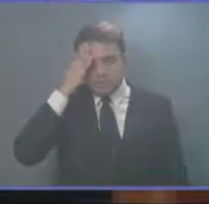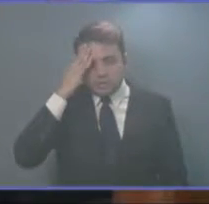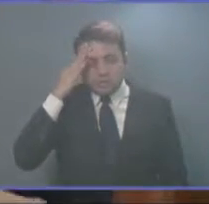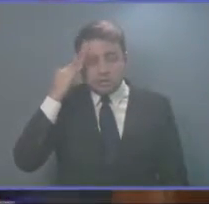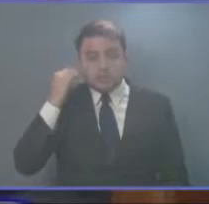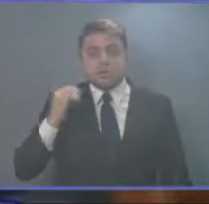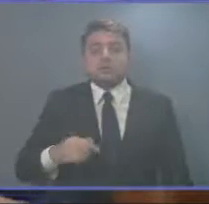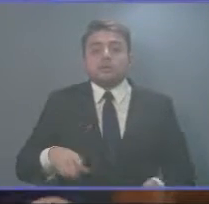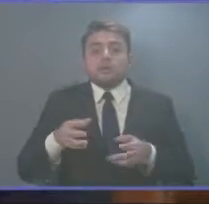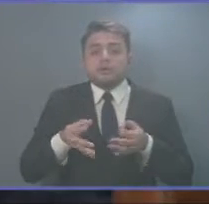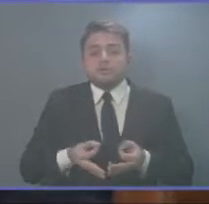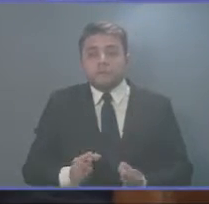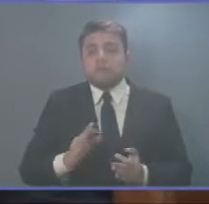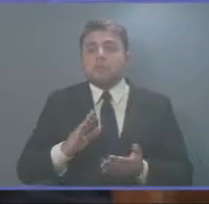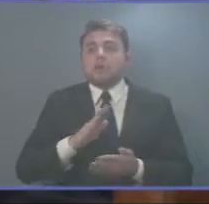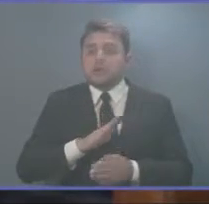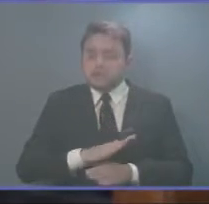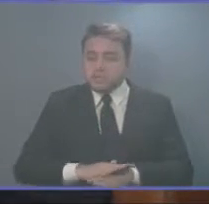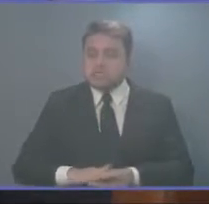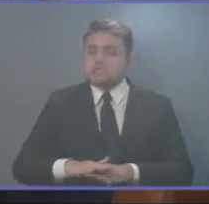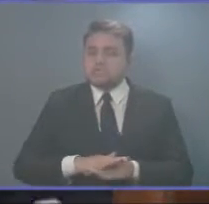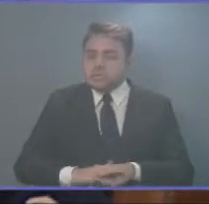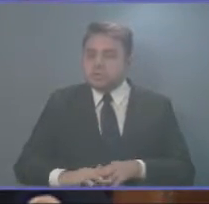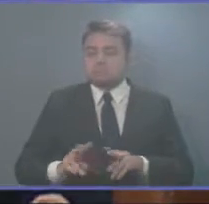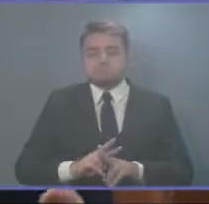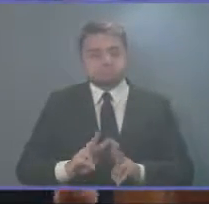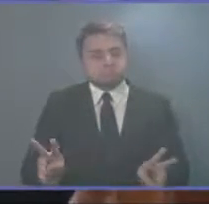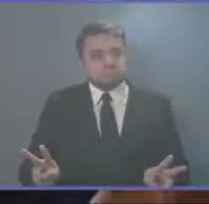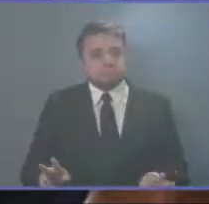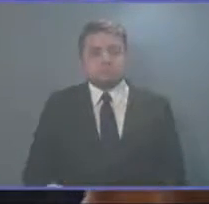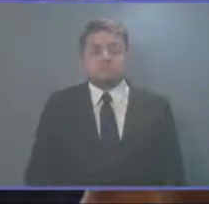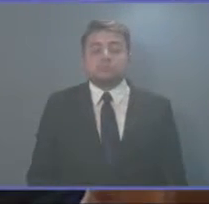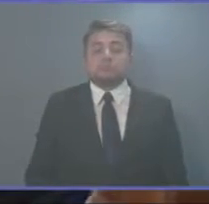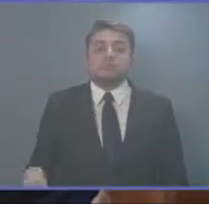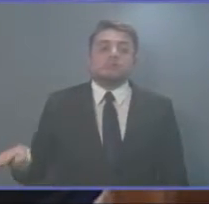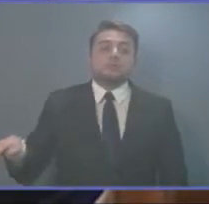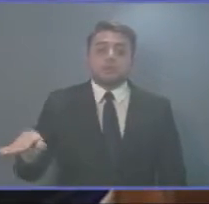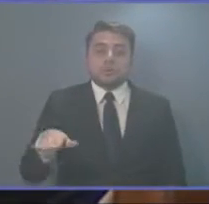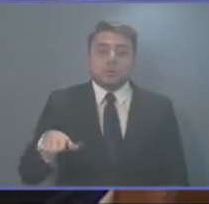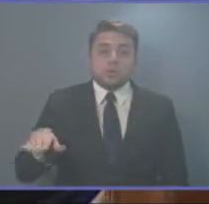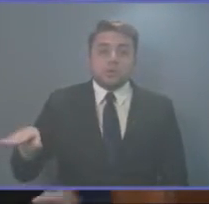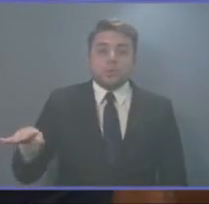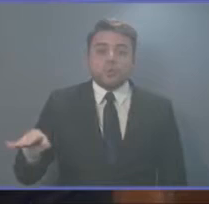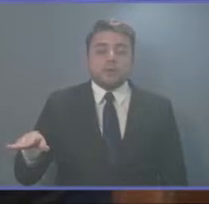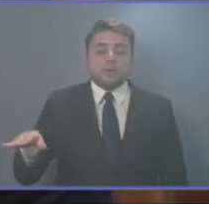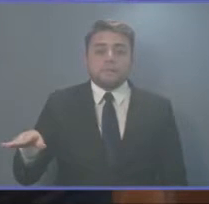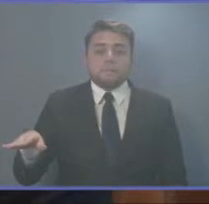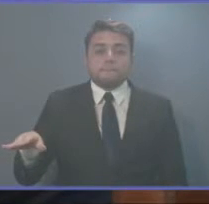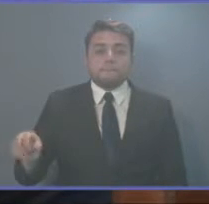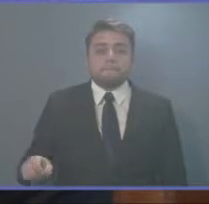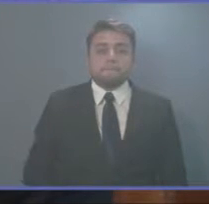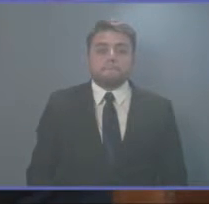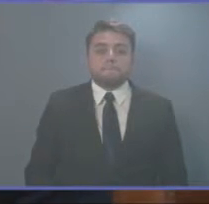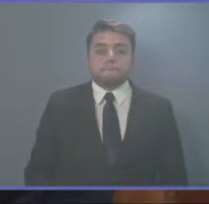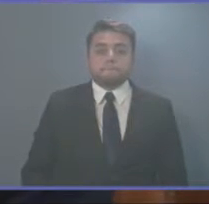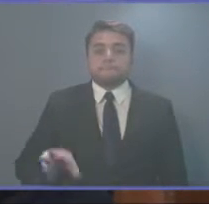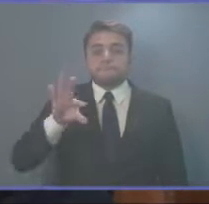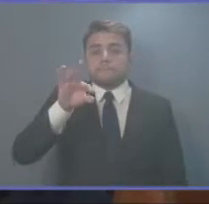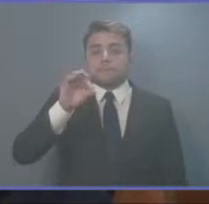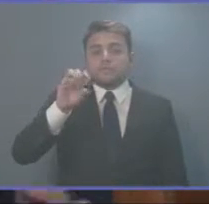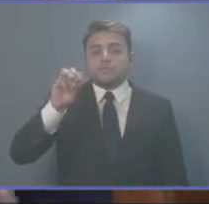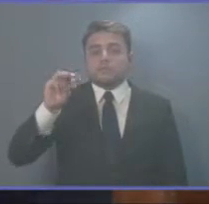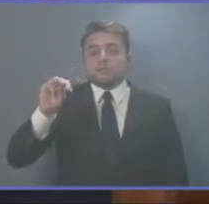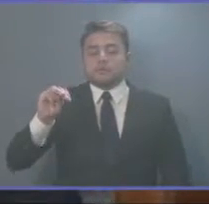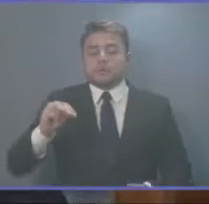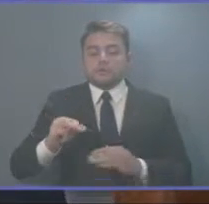manera tranquila, es un pueblo que está a 980 metros de altura sobre el nivel del mar,